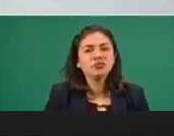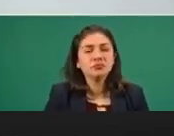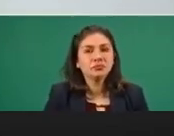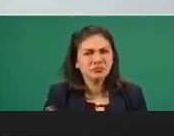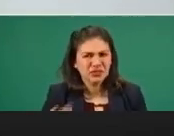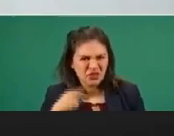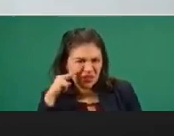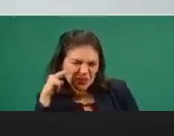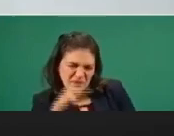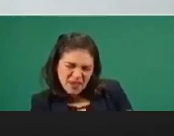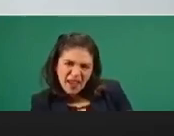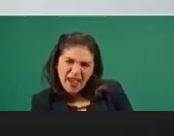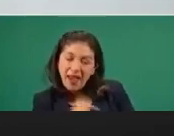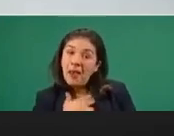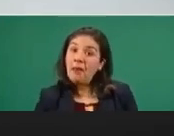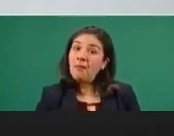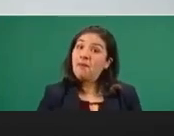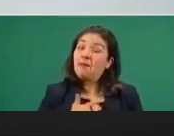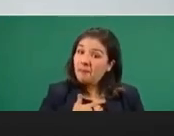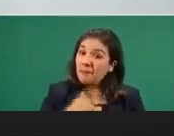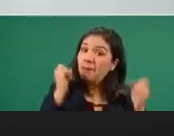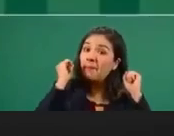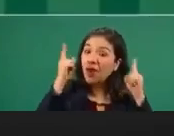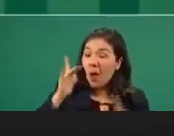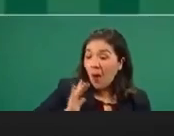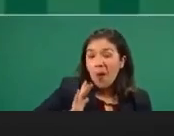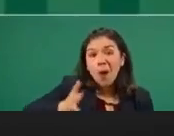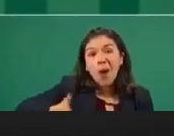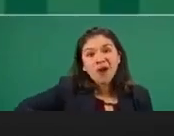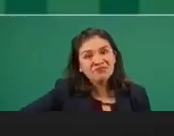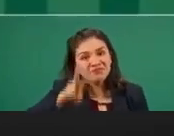Cuando vi eso, me sentí muy orgulloso,